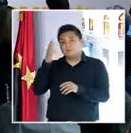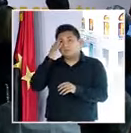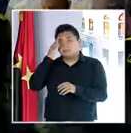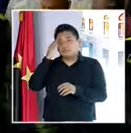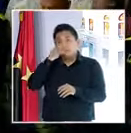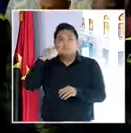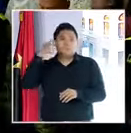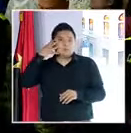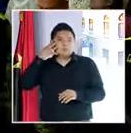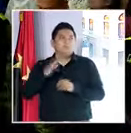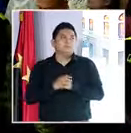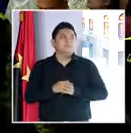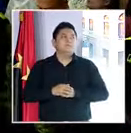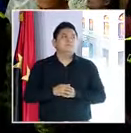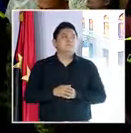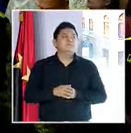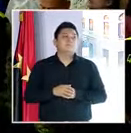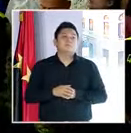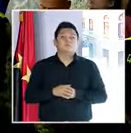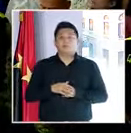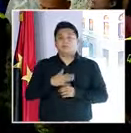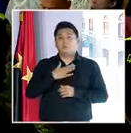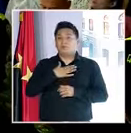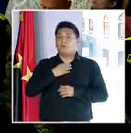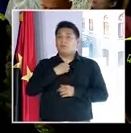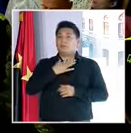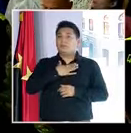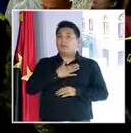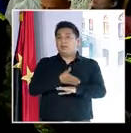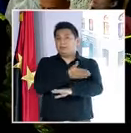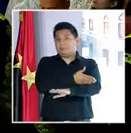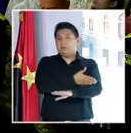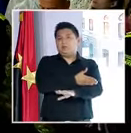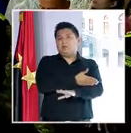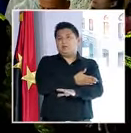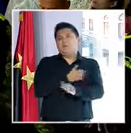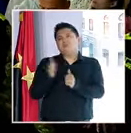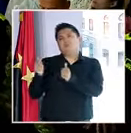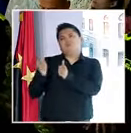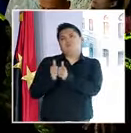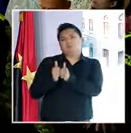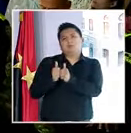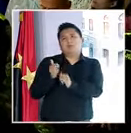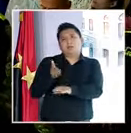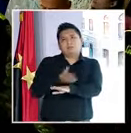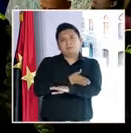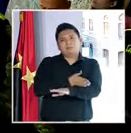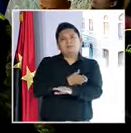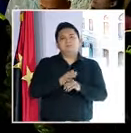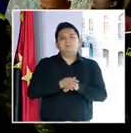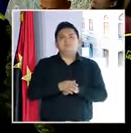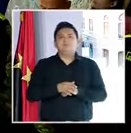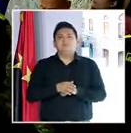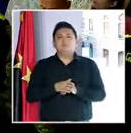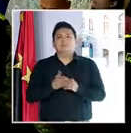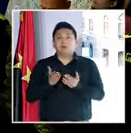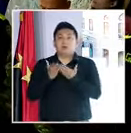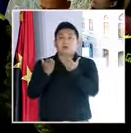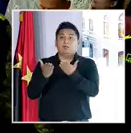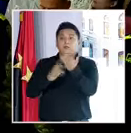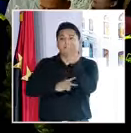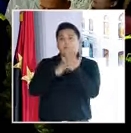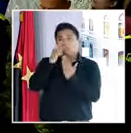ellos tuve la oportunidad recientemente de acompañar la entrega del